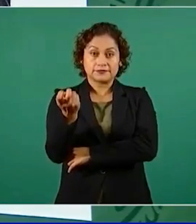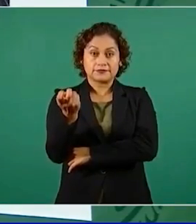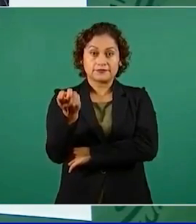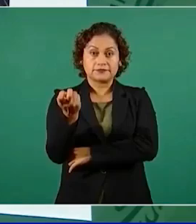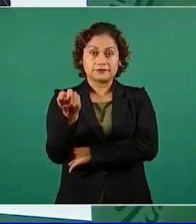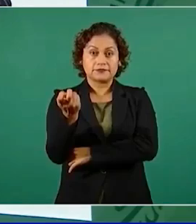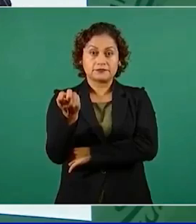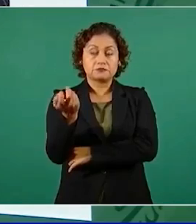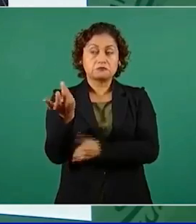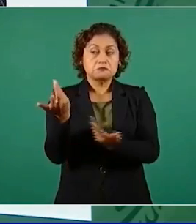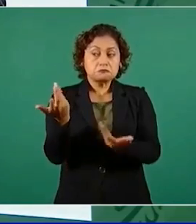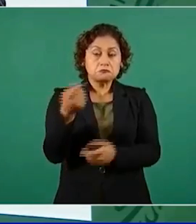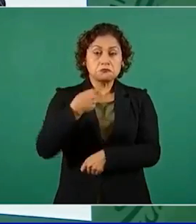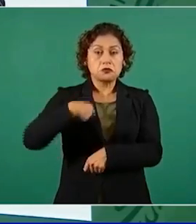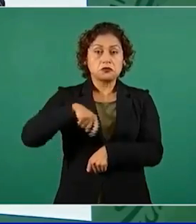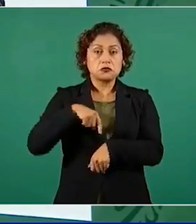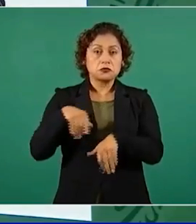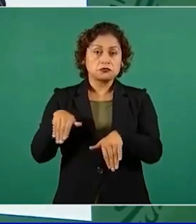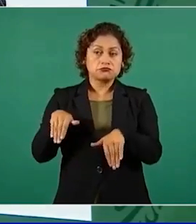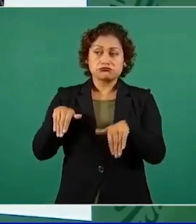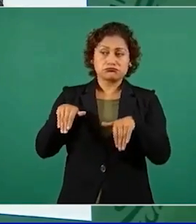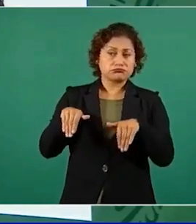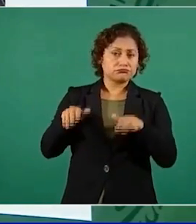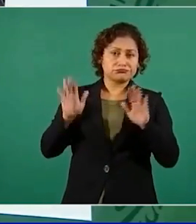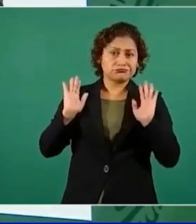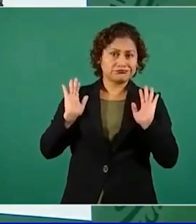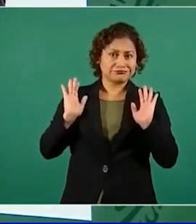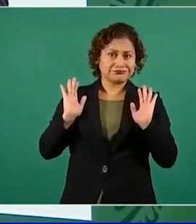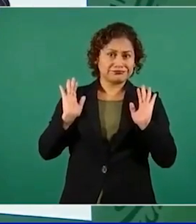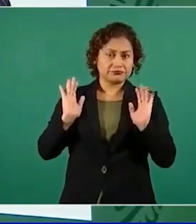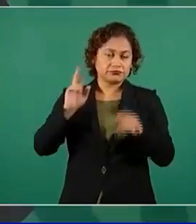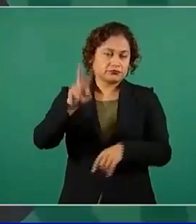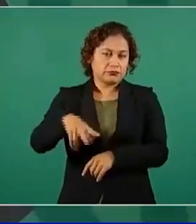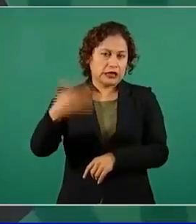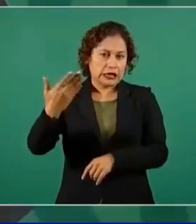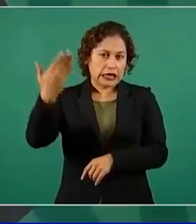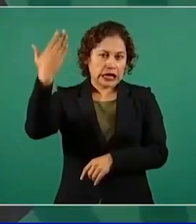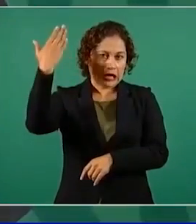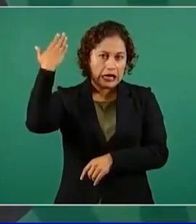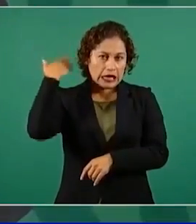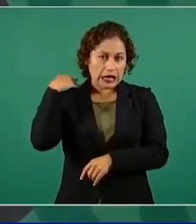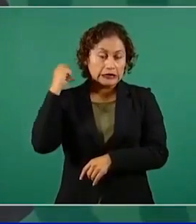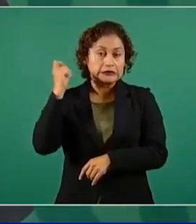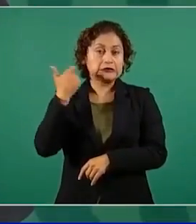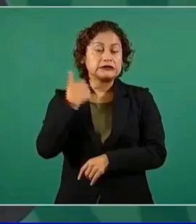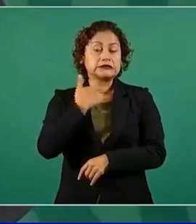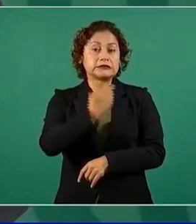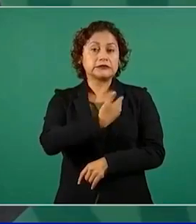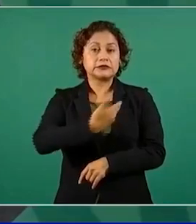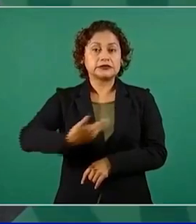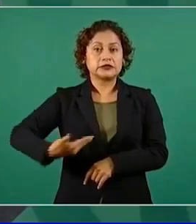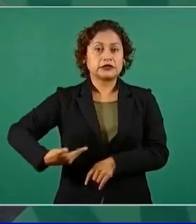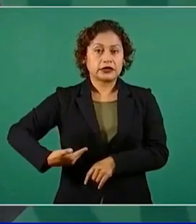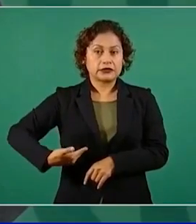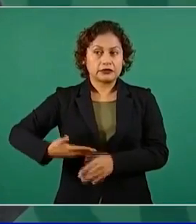no intervenimos como lo hacían los presidentes anteriores.